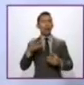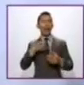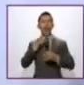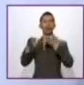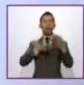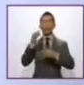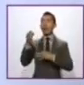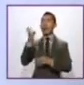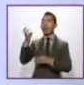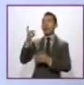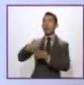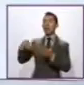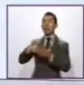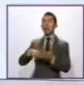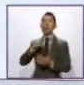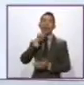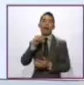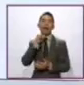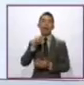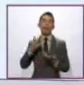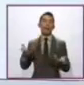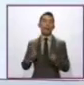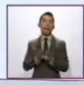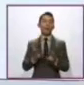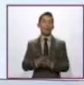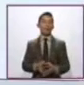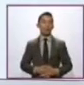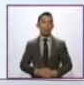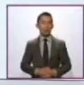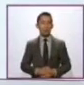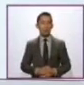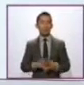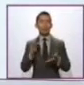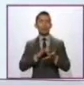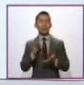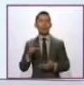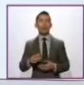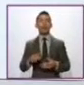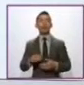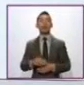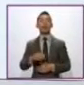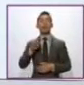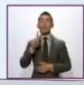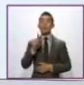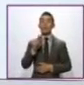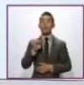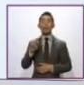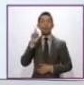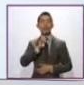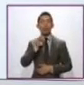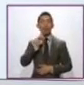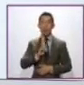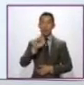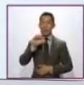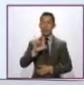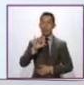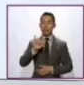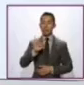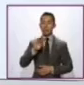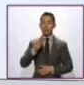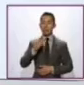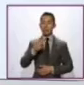votan. Muchísimas gracias. Muchas gracias, gracias, candidata. Gracias, candidata. Escuchamos ahora a la candidata del PRI, Abigail Arredondo Ramos.